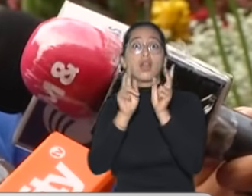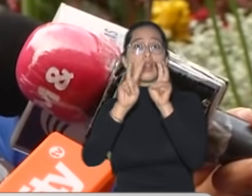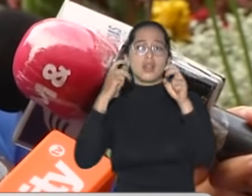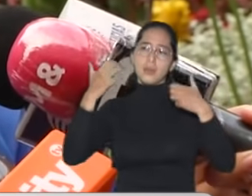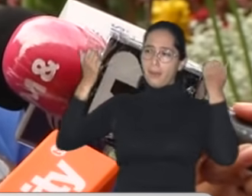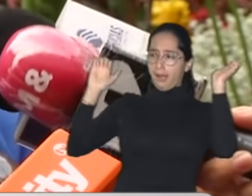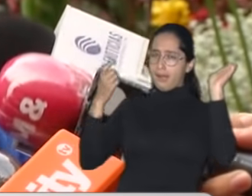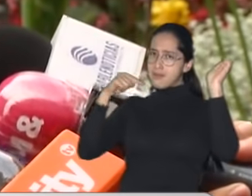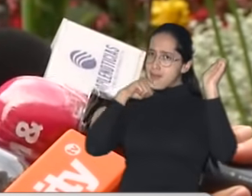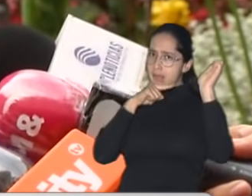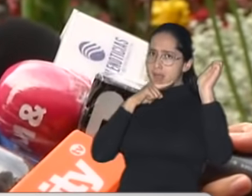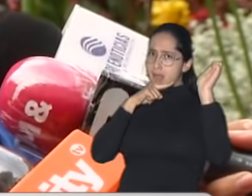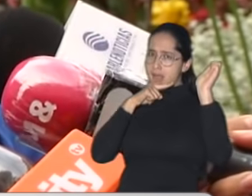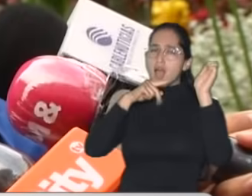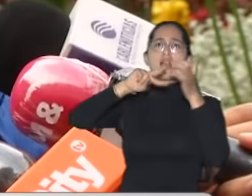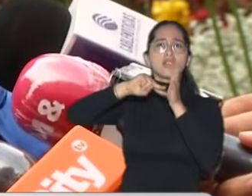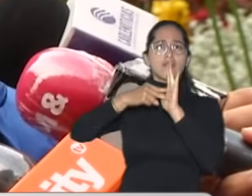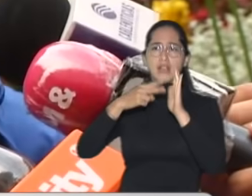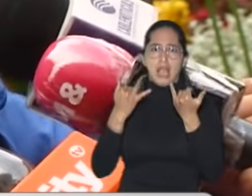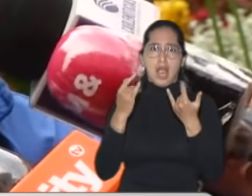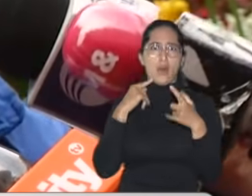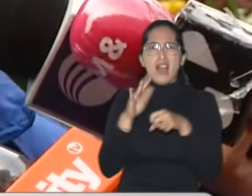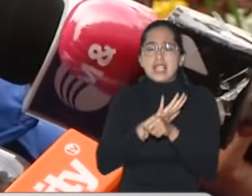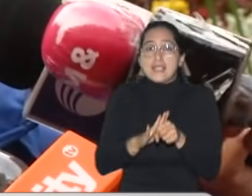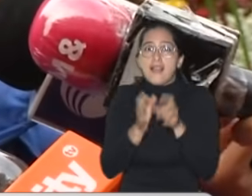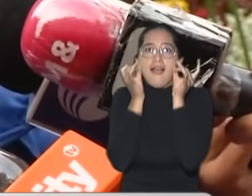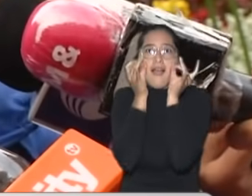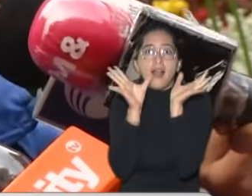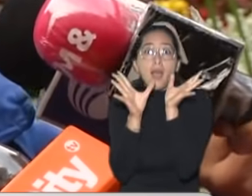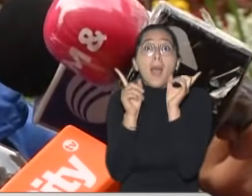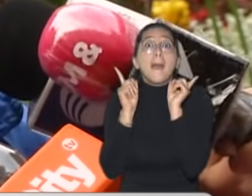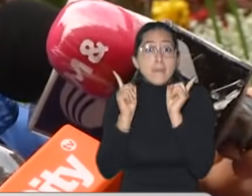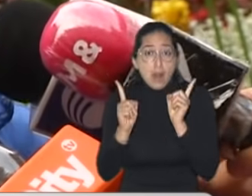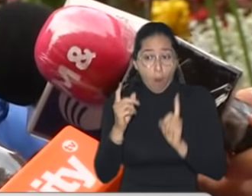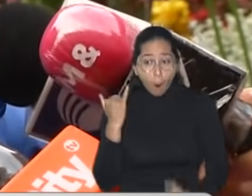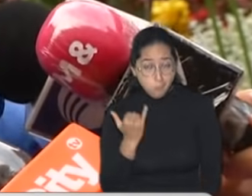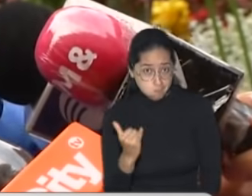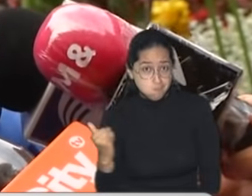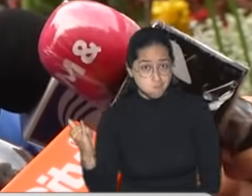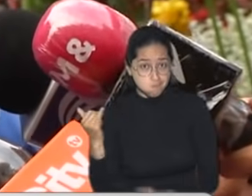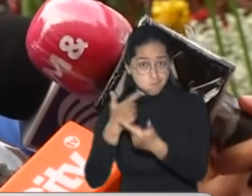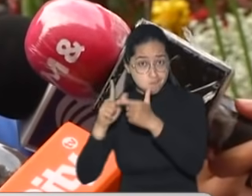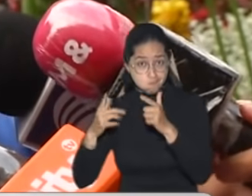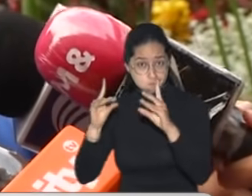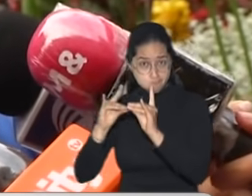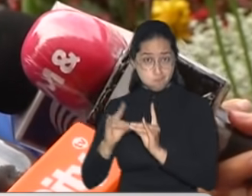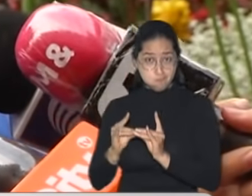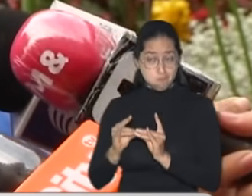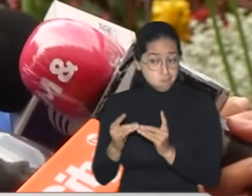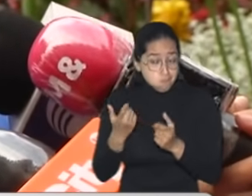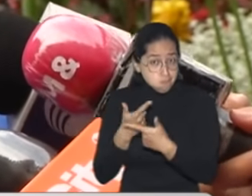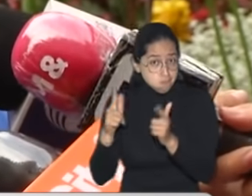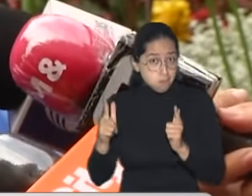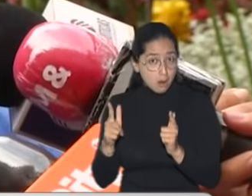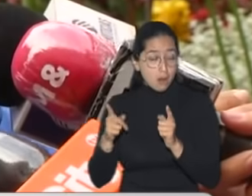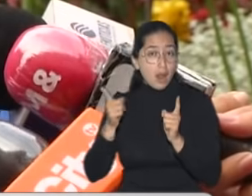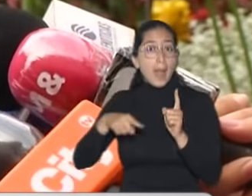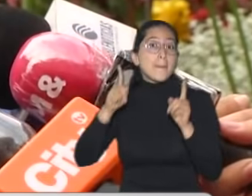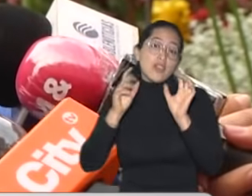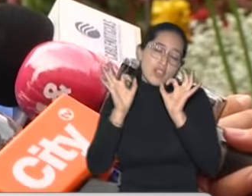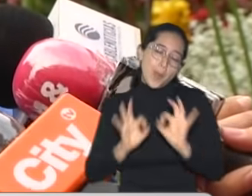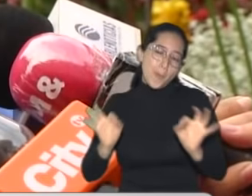quiere significar es que estamos en un momento muy difícil, pero hay camas. Ahora, ¿tenemos que hacer de ellas el mejor uso?